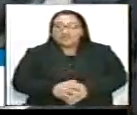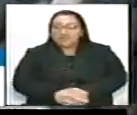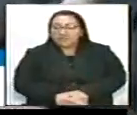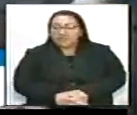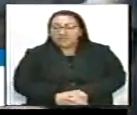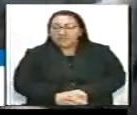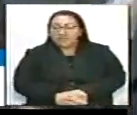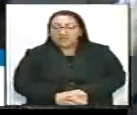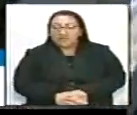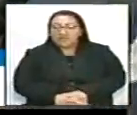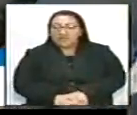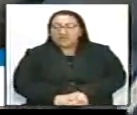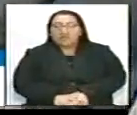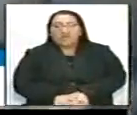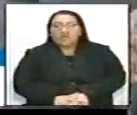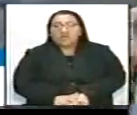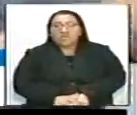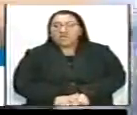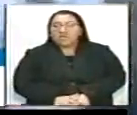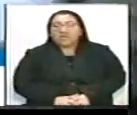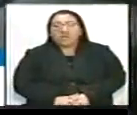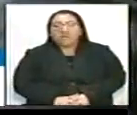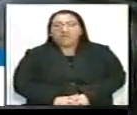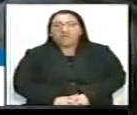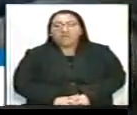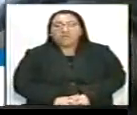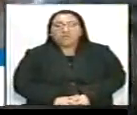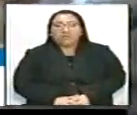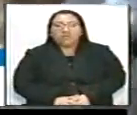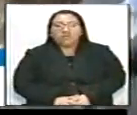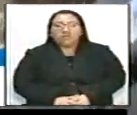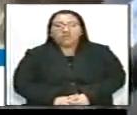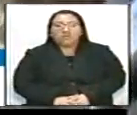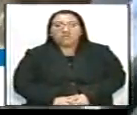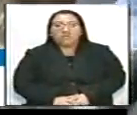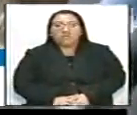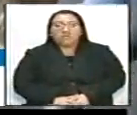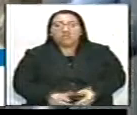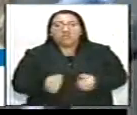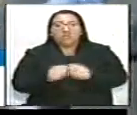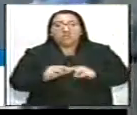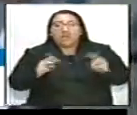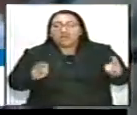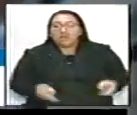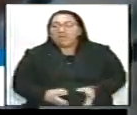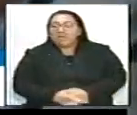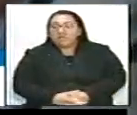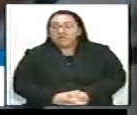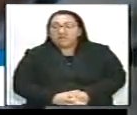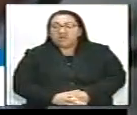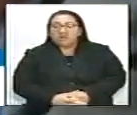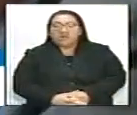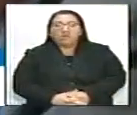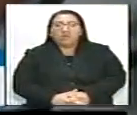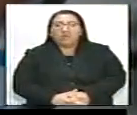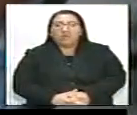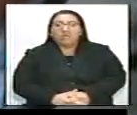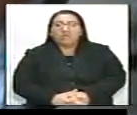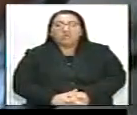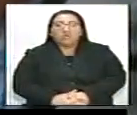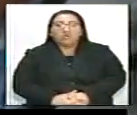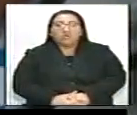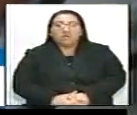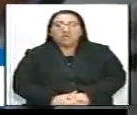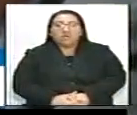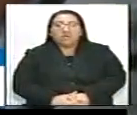experiencia acumulada, la suya y de quienes lo acompañan en la mesa directiva, augura un año muy